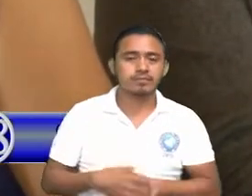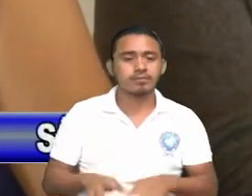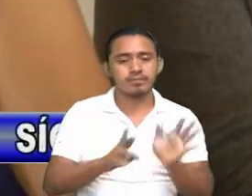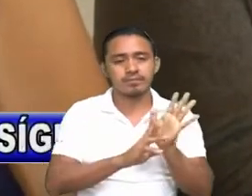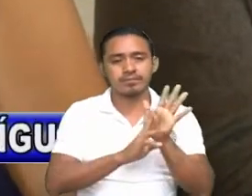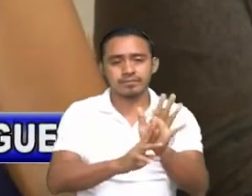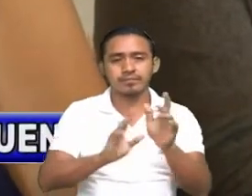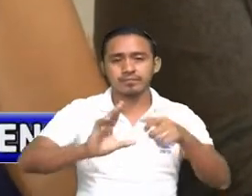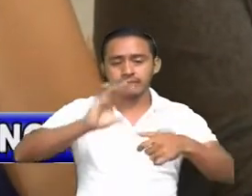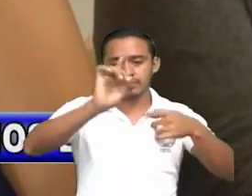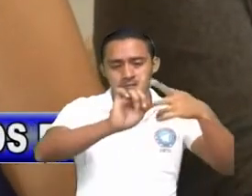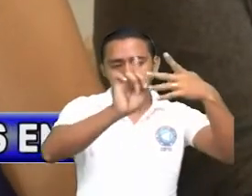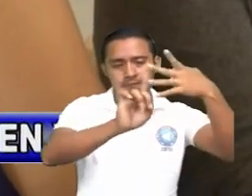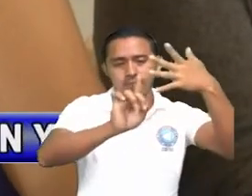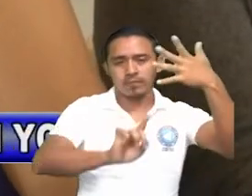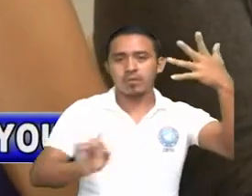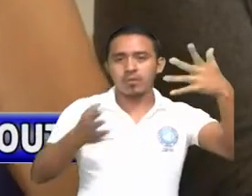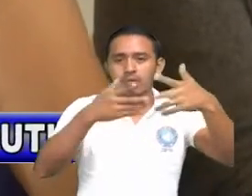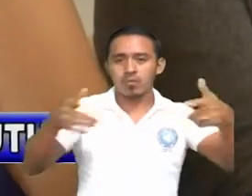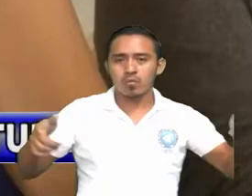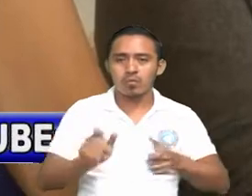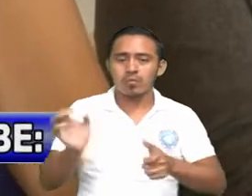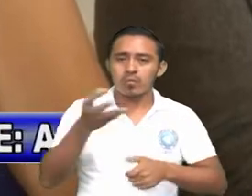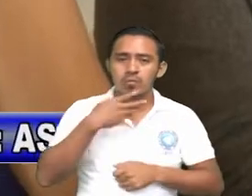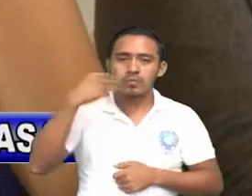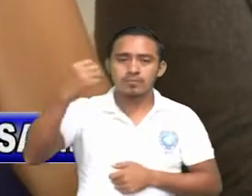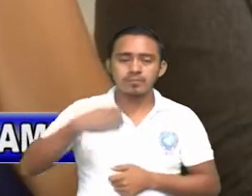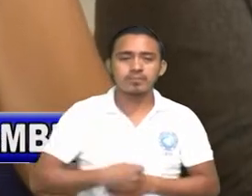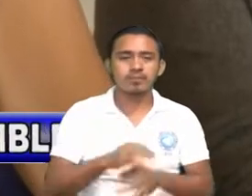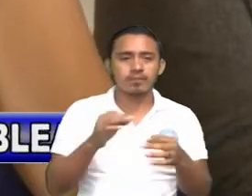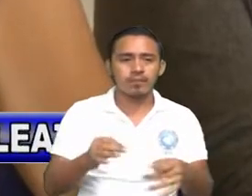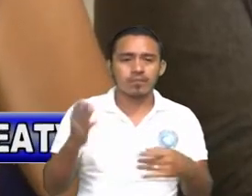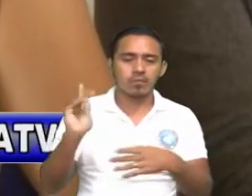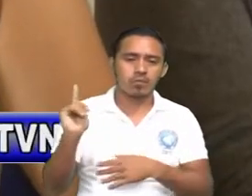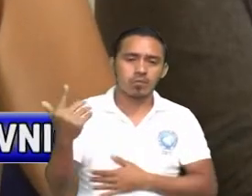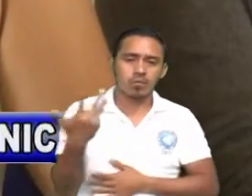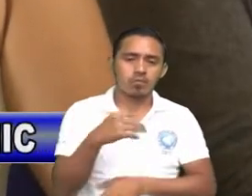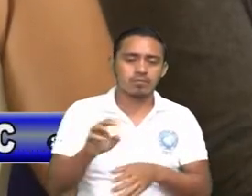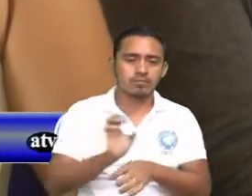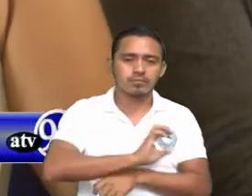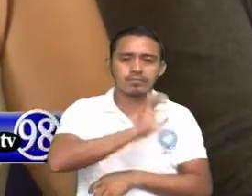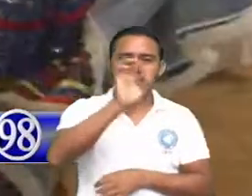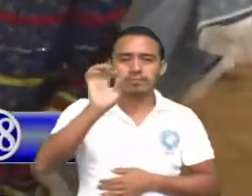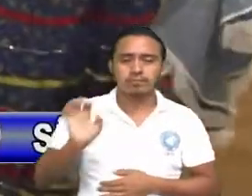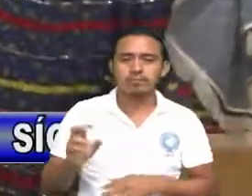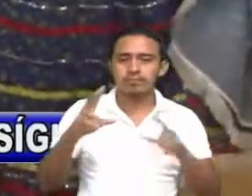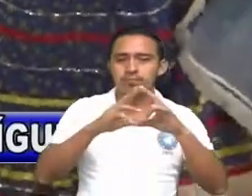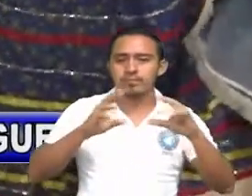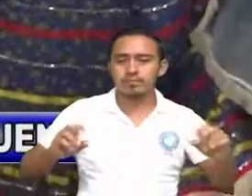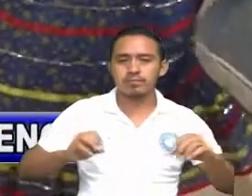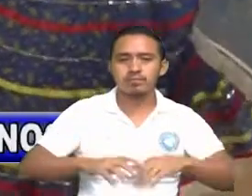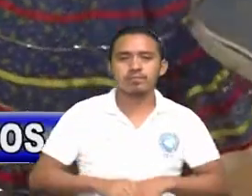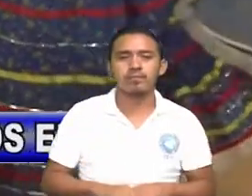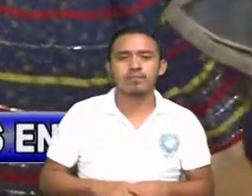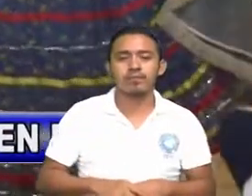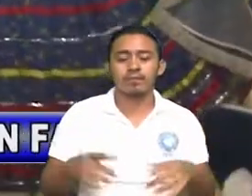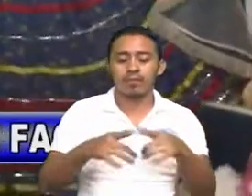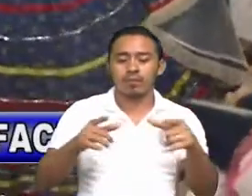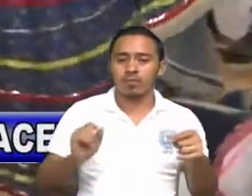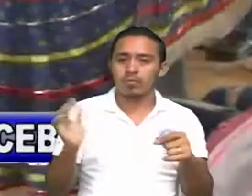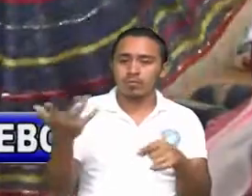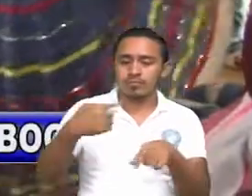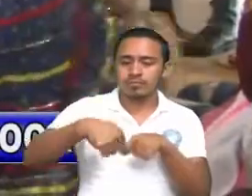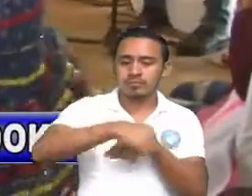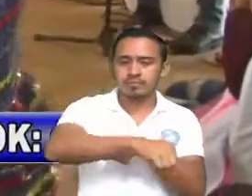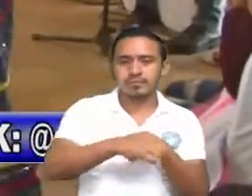de cada banda cristiana juvenil que nos va a estar acompañando de todos los departamentos de nuestro país. Managua y todos sus